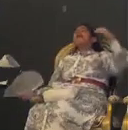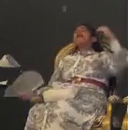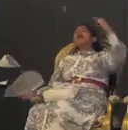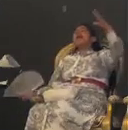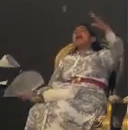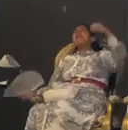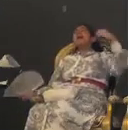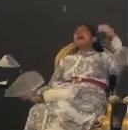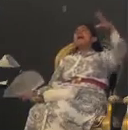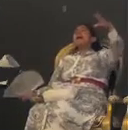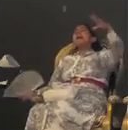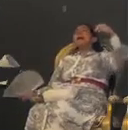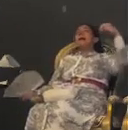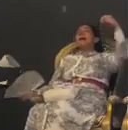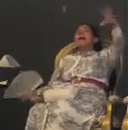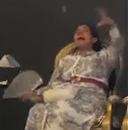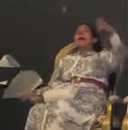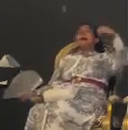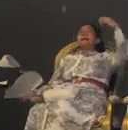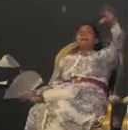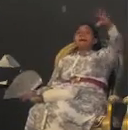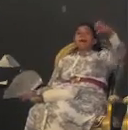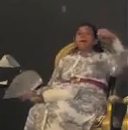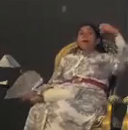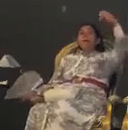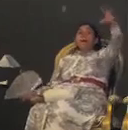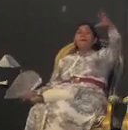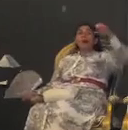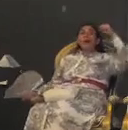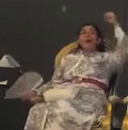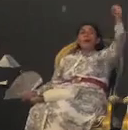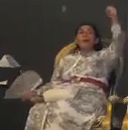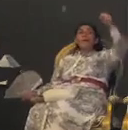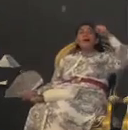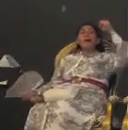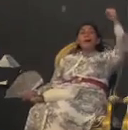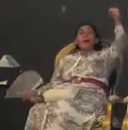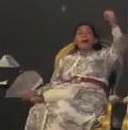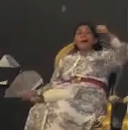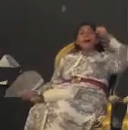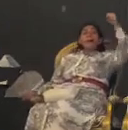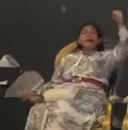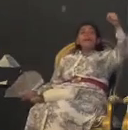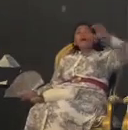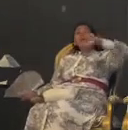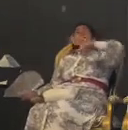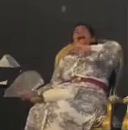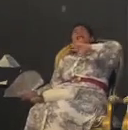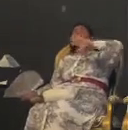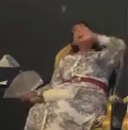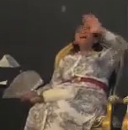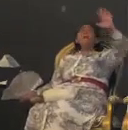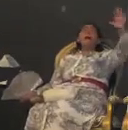yo soy libre, libre, libre como el viento, libre.